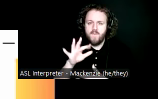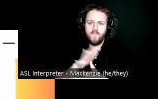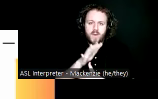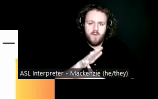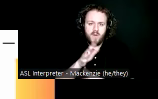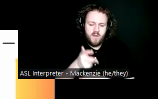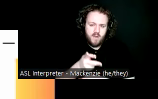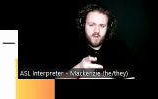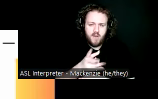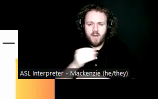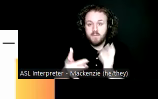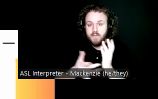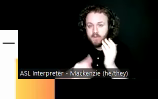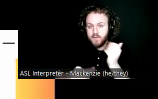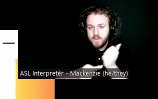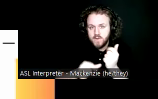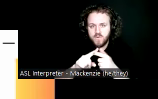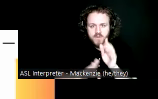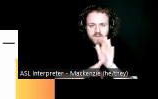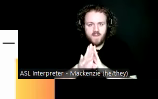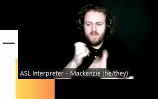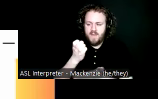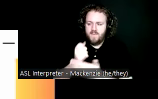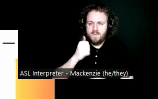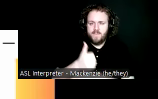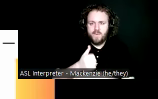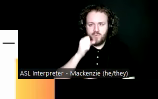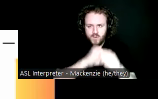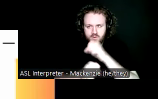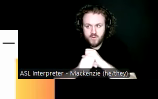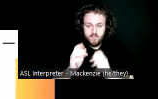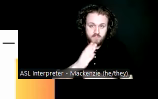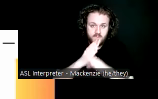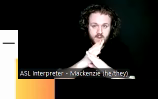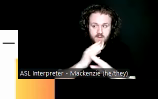Futuros Sin Violencias, financiados por el